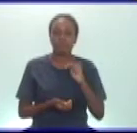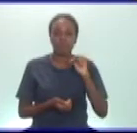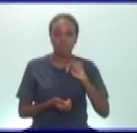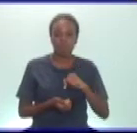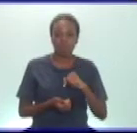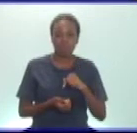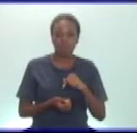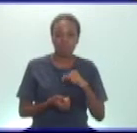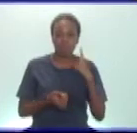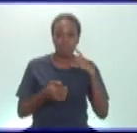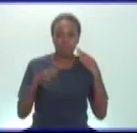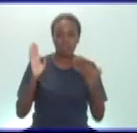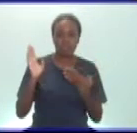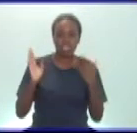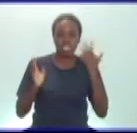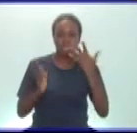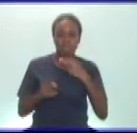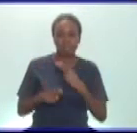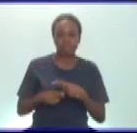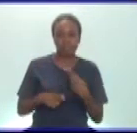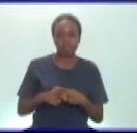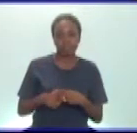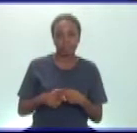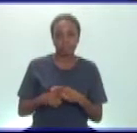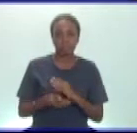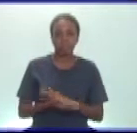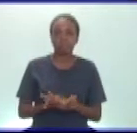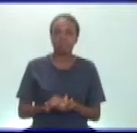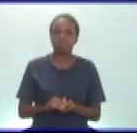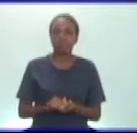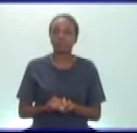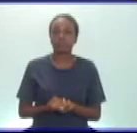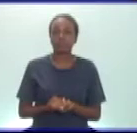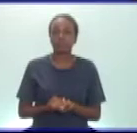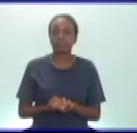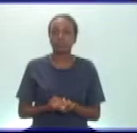y fuerte. ¿De quién estamos hablando? De Aquiles.